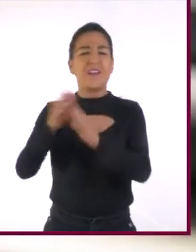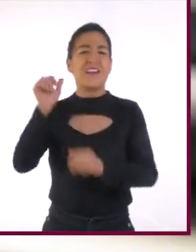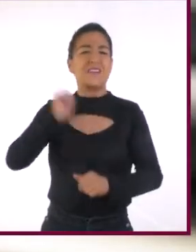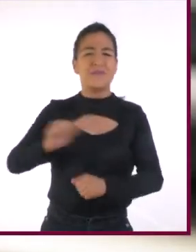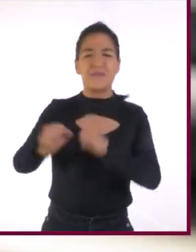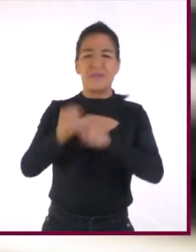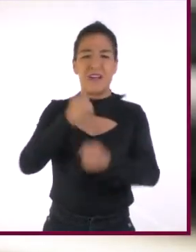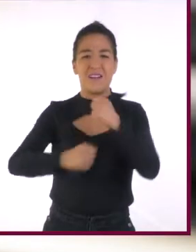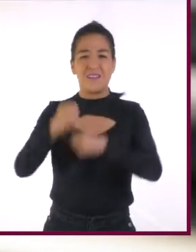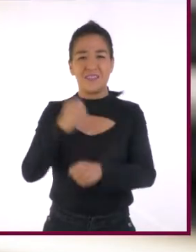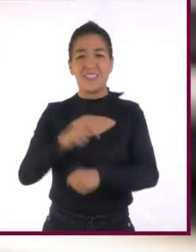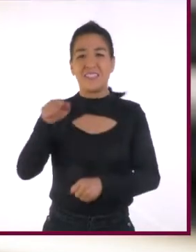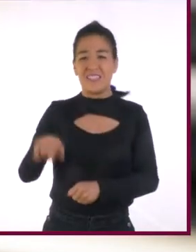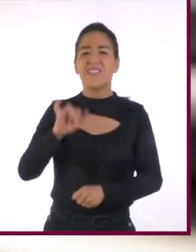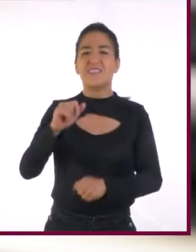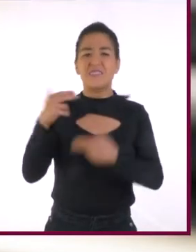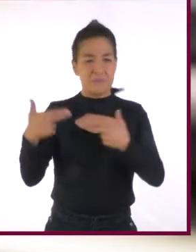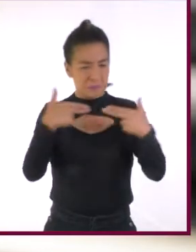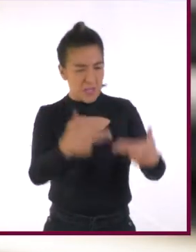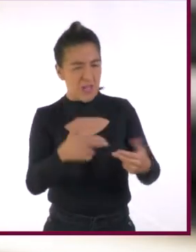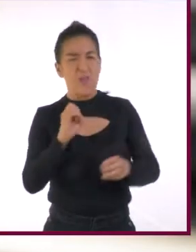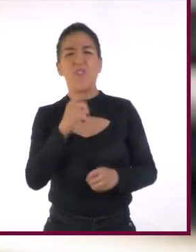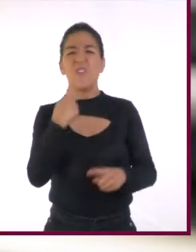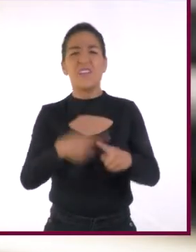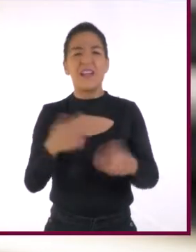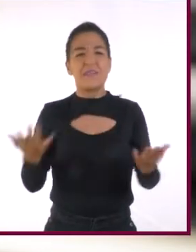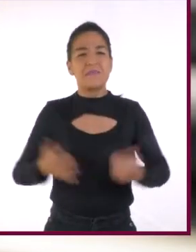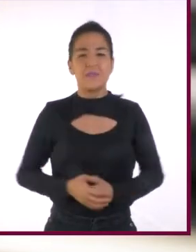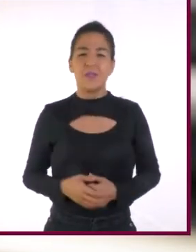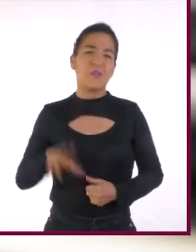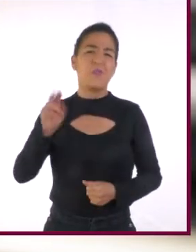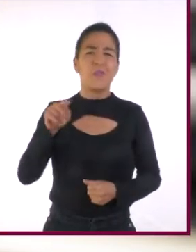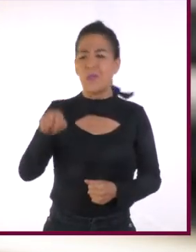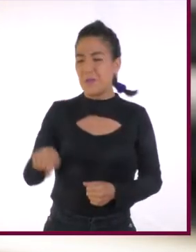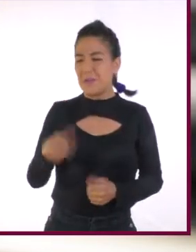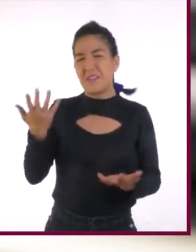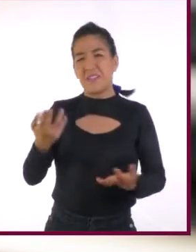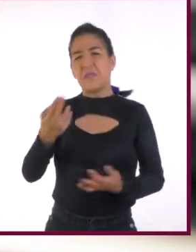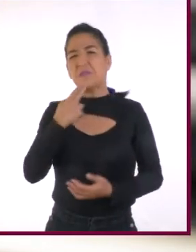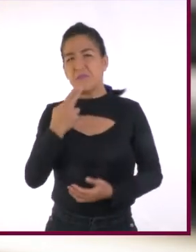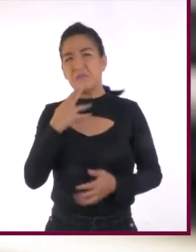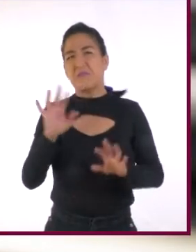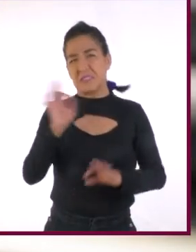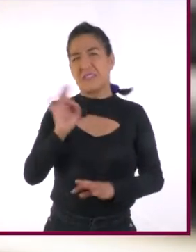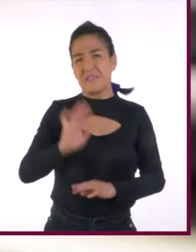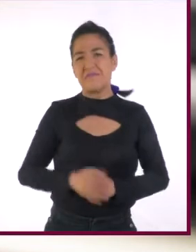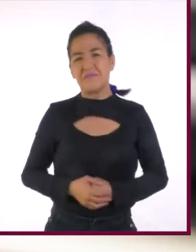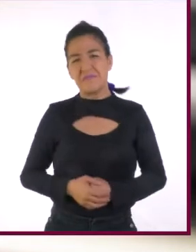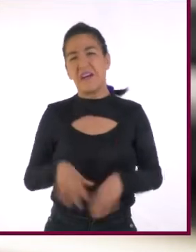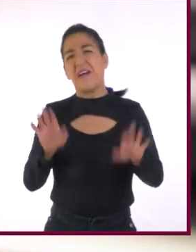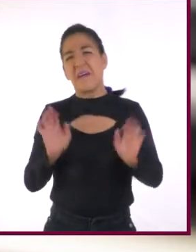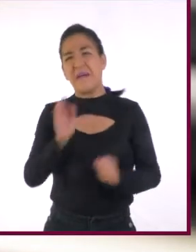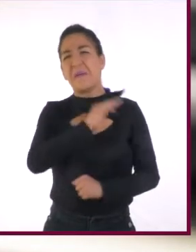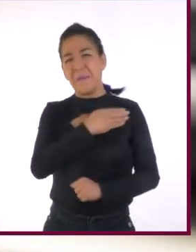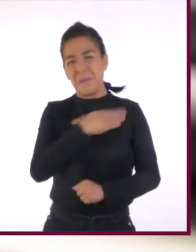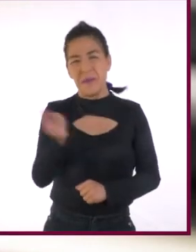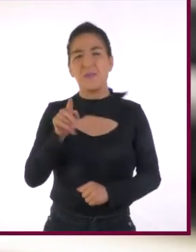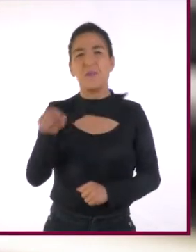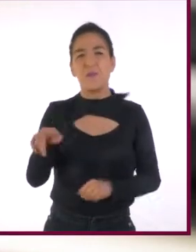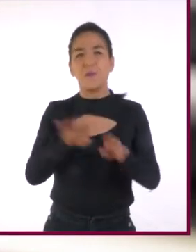puedo deshacer. ¿Por? ¿Te las heredaron o qué? Pues no, porque tal vez sí las utilizo, ¿no?